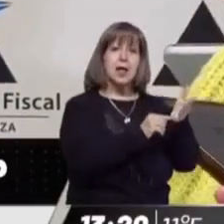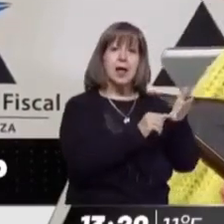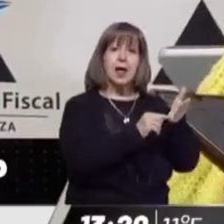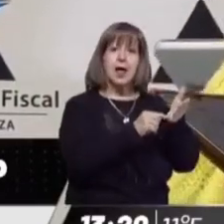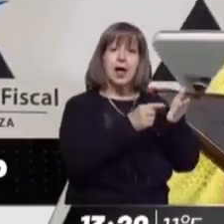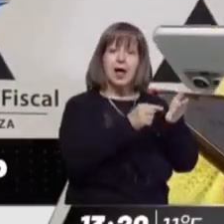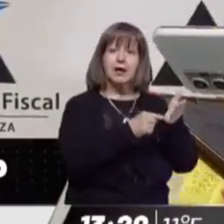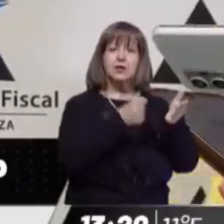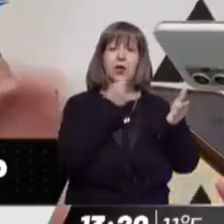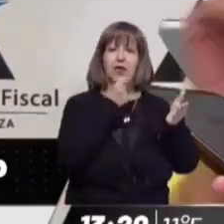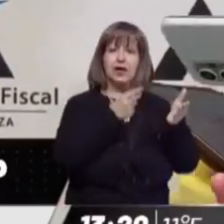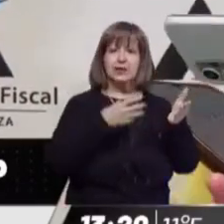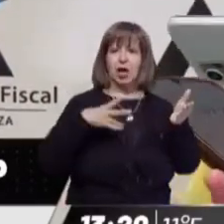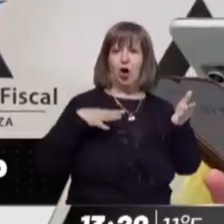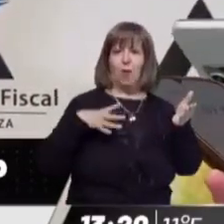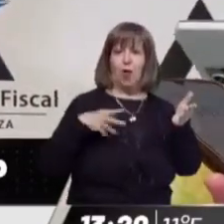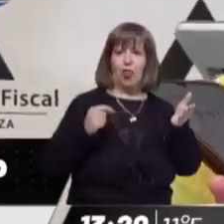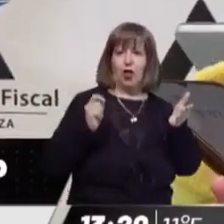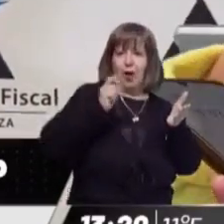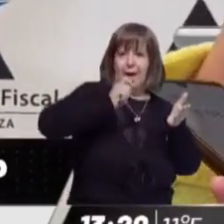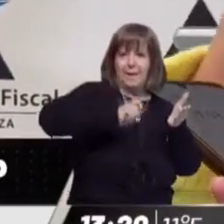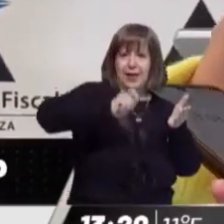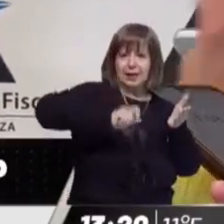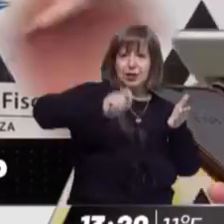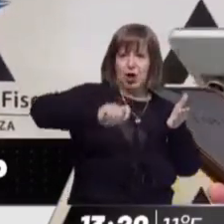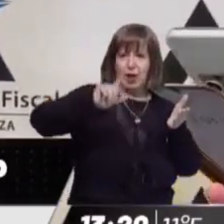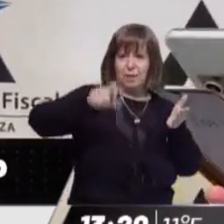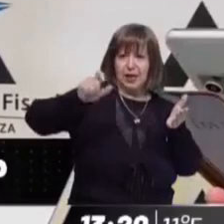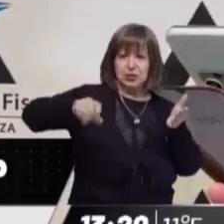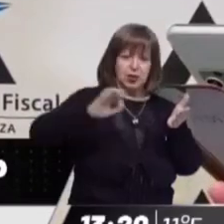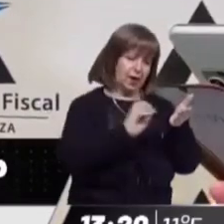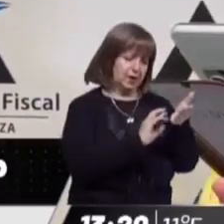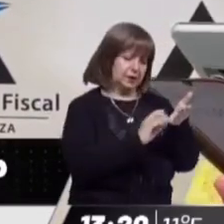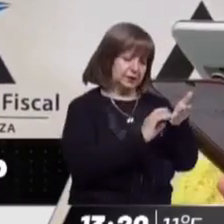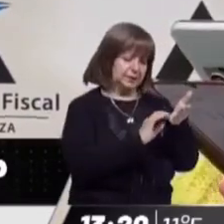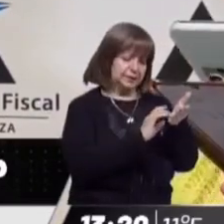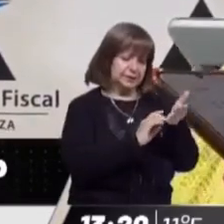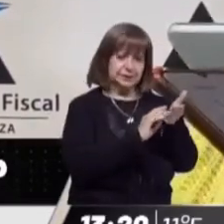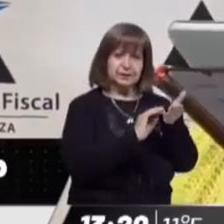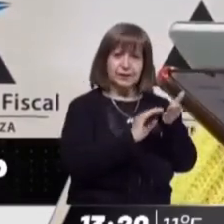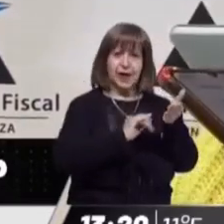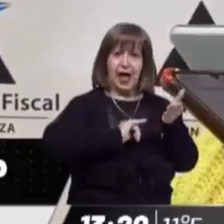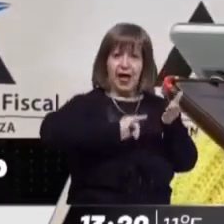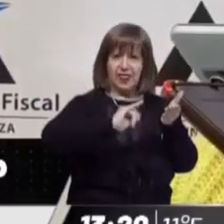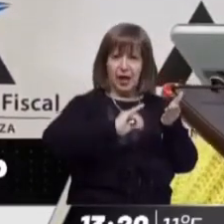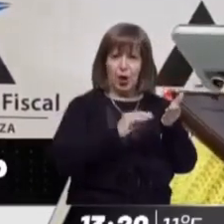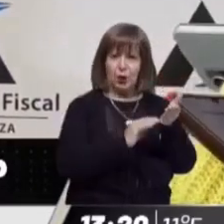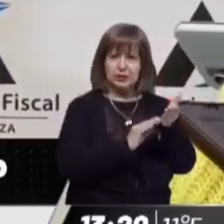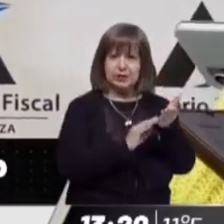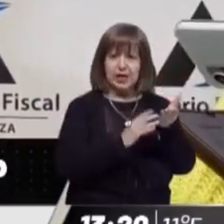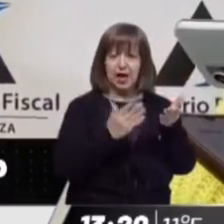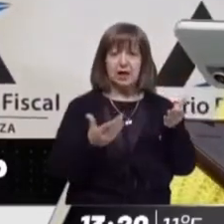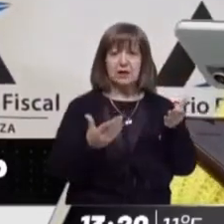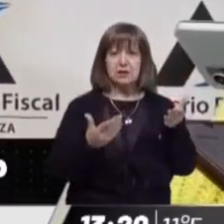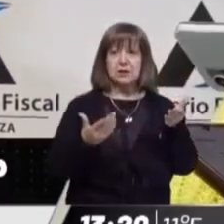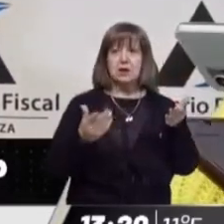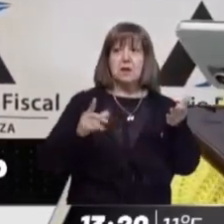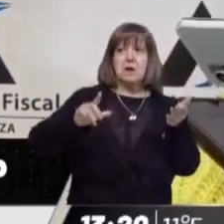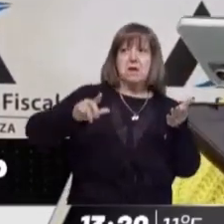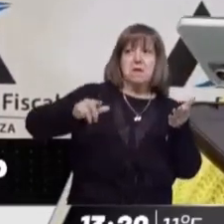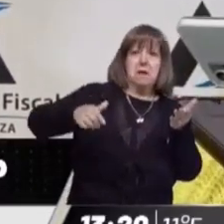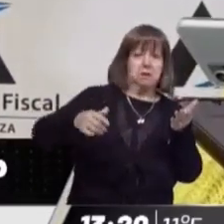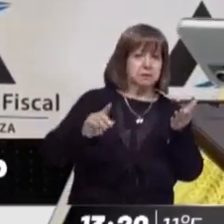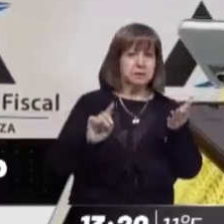Es una facilitación para la sociedad toda de acceso a la justicia.